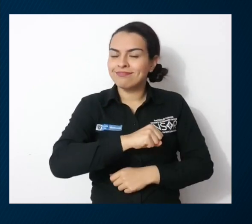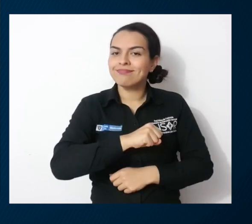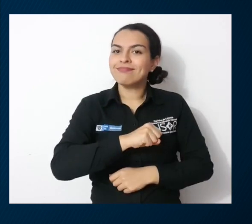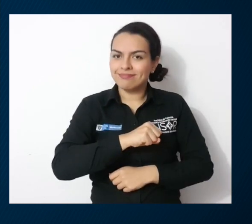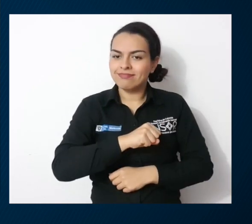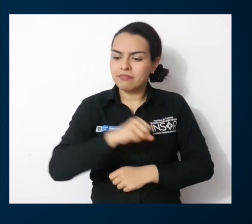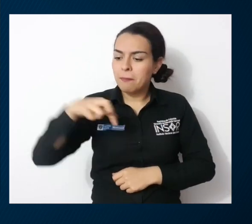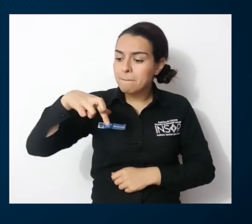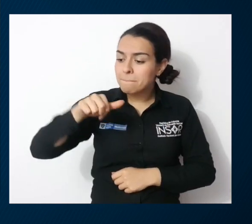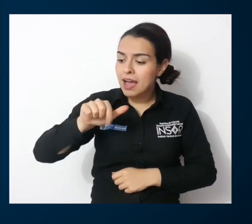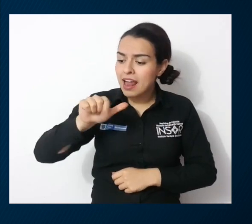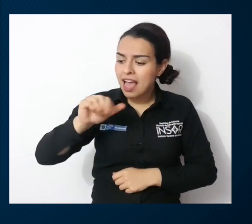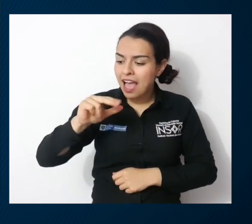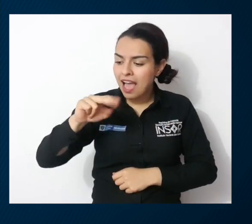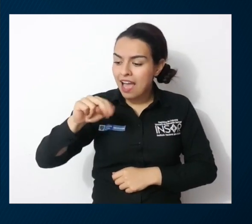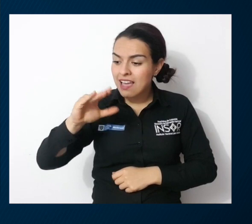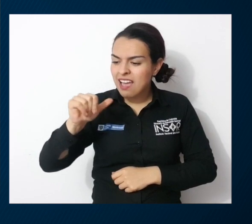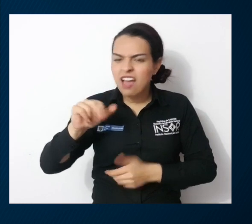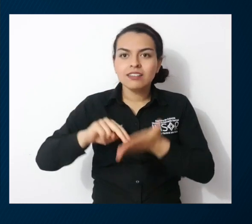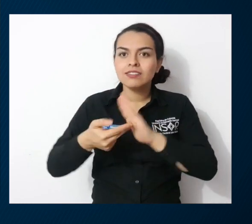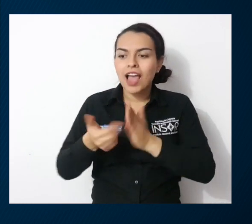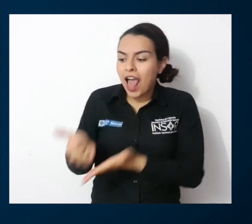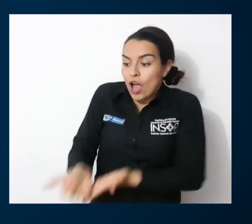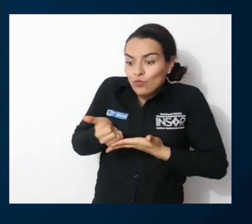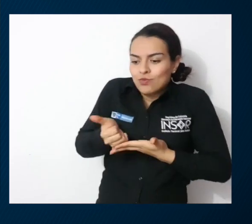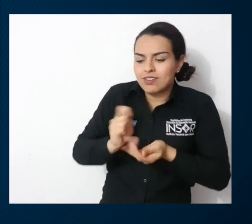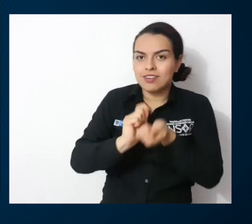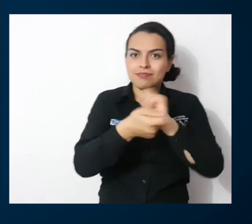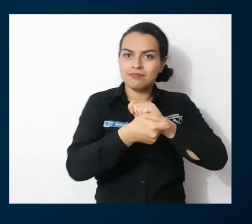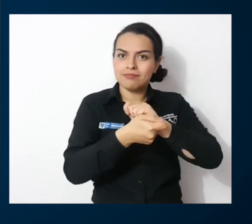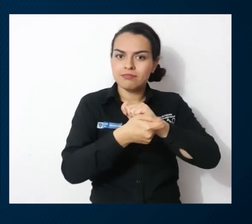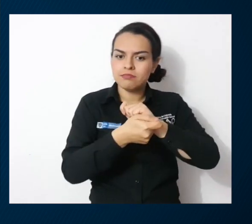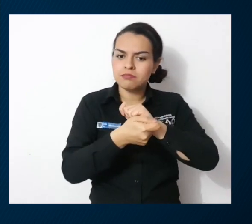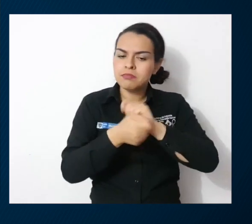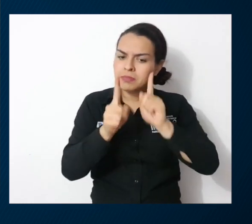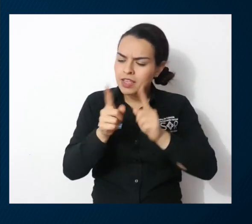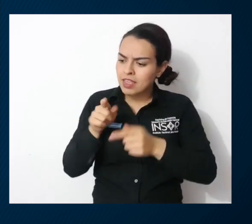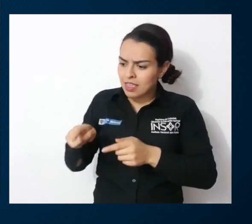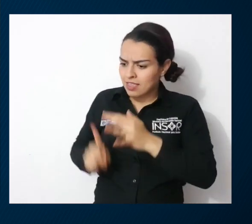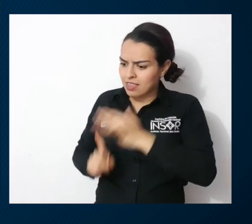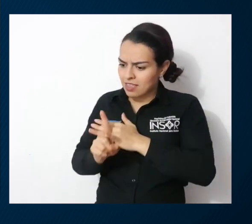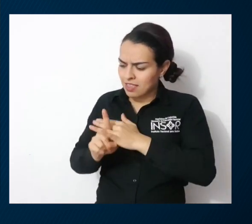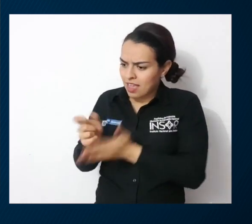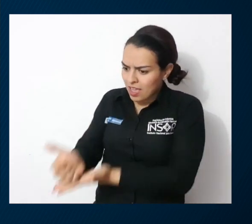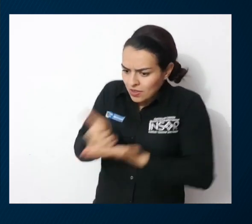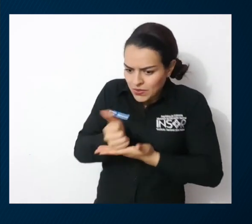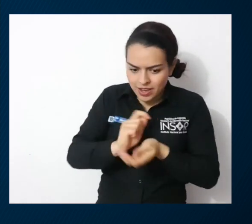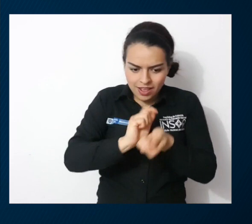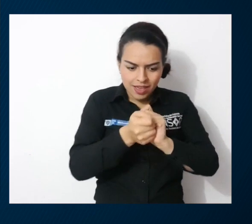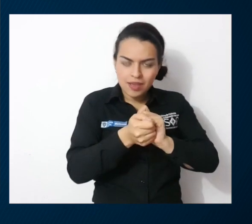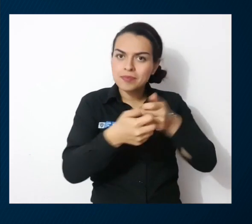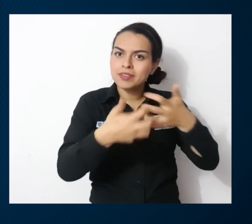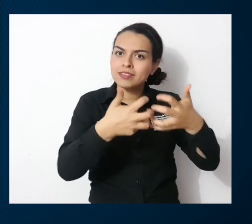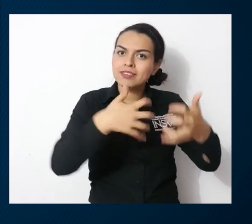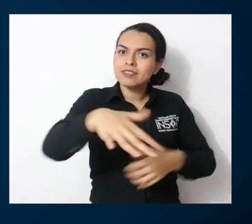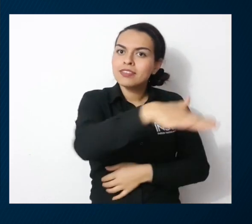Lo que pasa es que es una palanca de cambio muy compleja, pero es una palanca de cambio en el sistema educativo